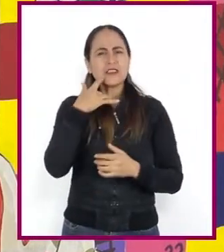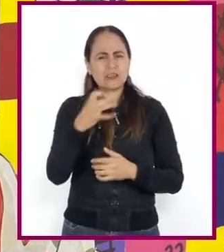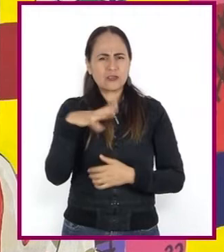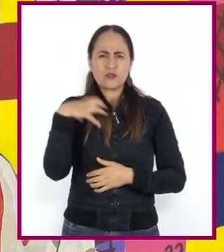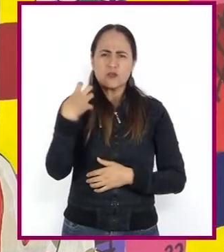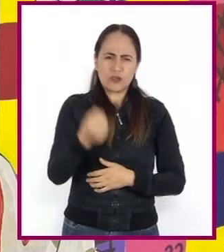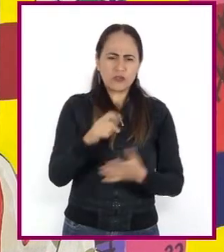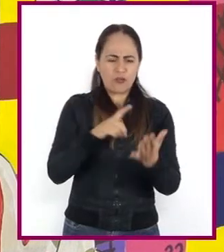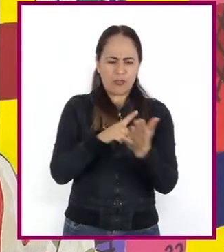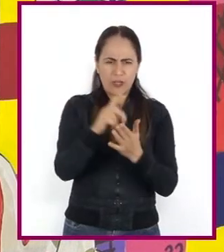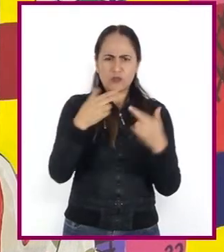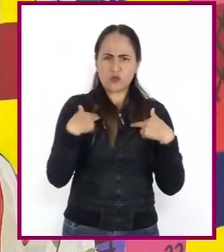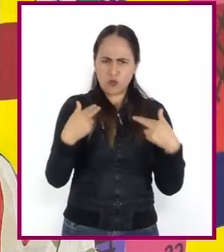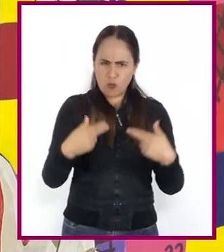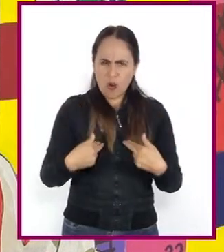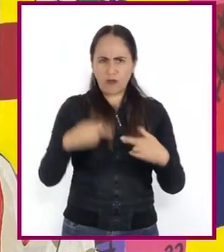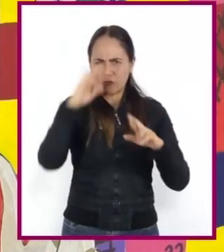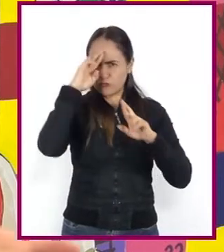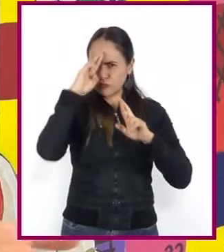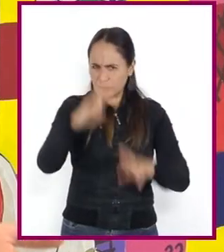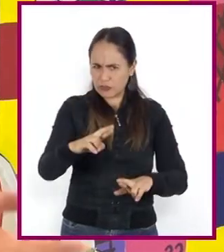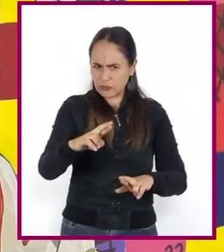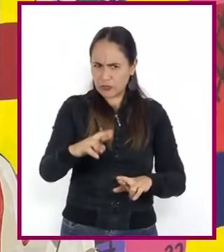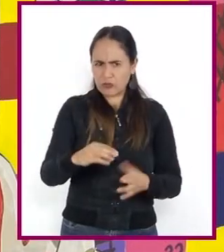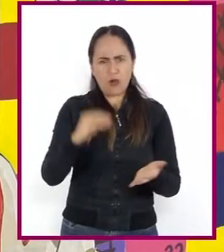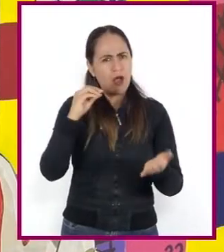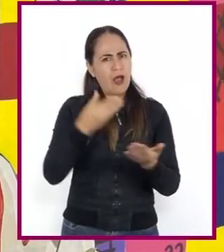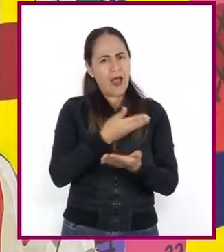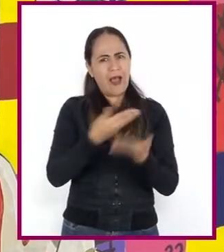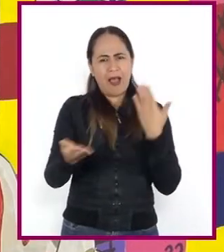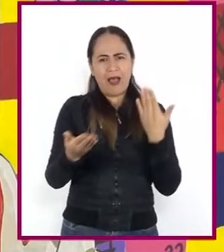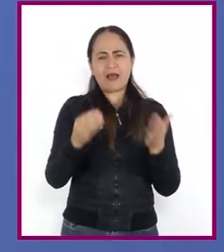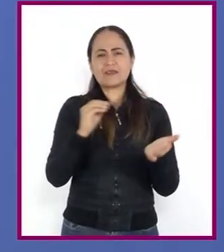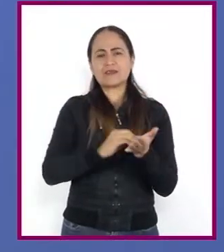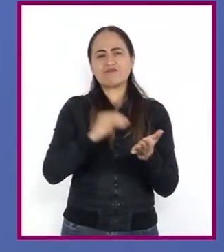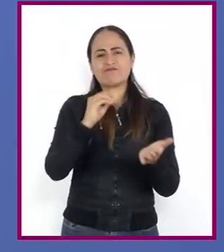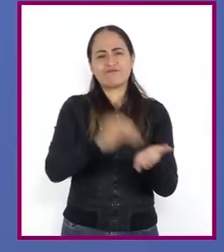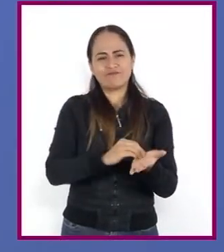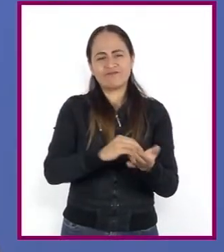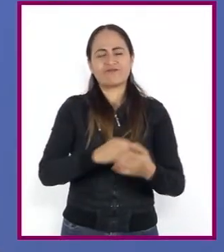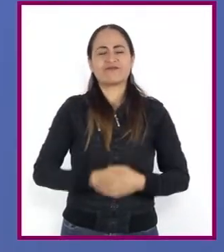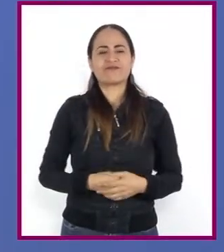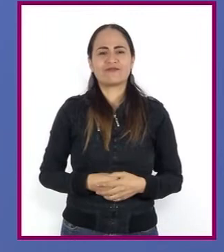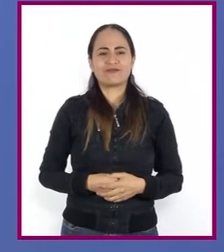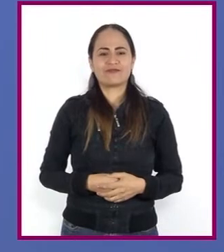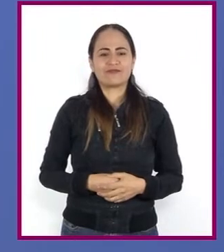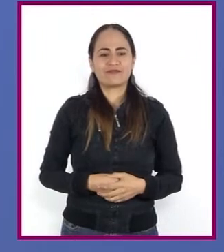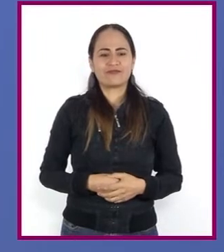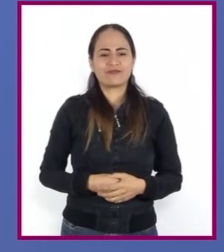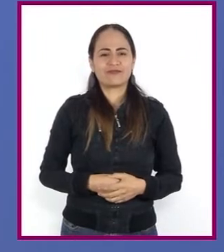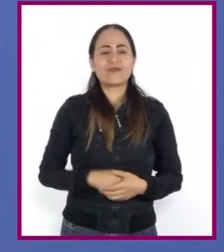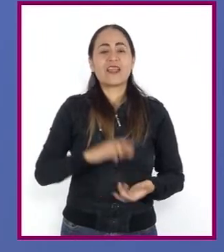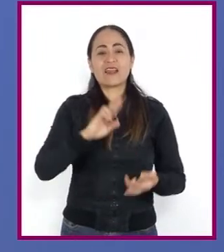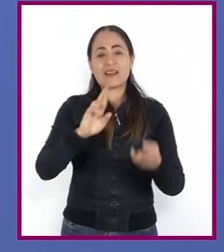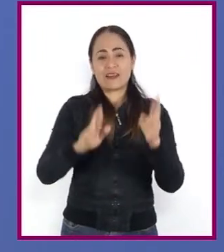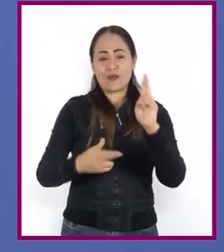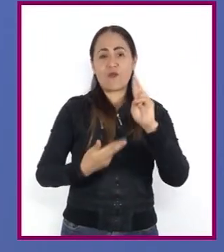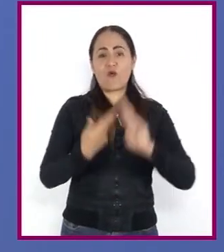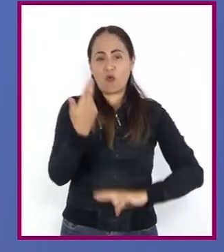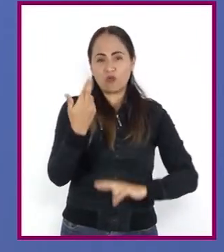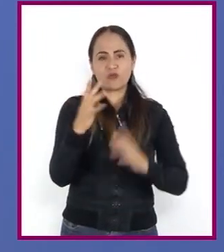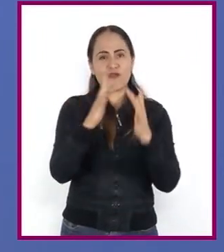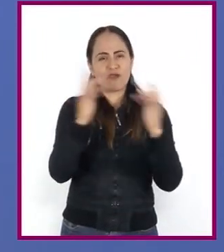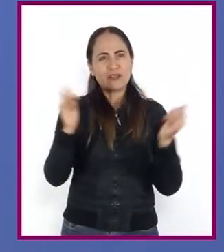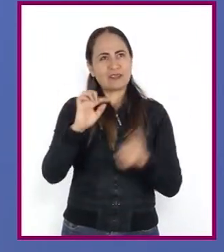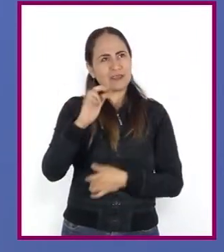los derechos humanos que continúa en la actualidad. Rememorar la Revolución Francesa